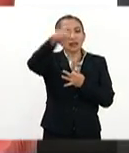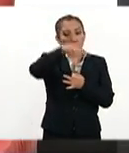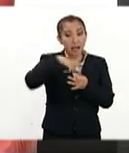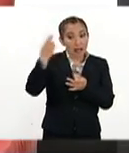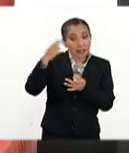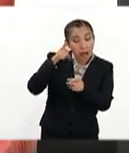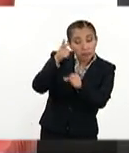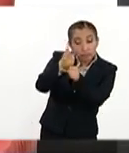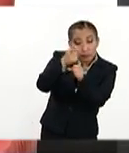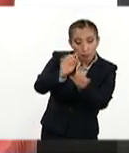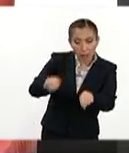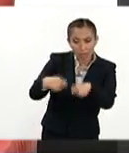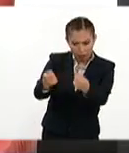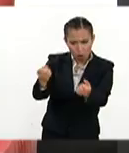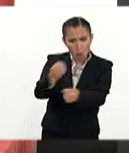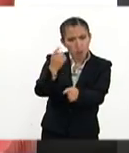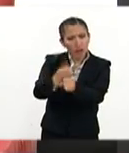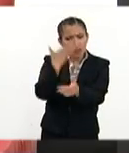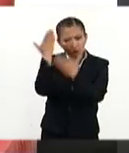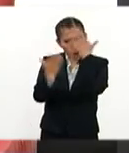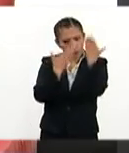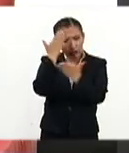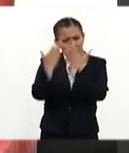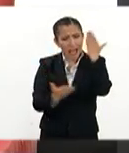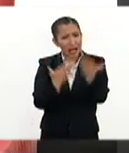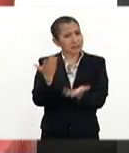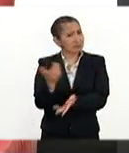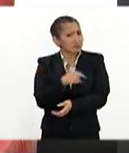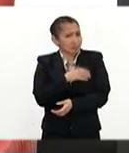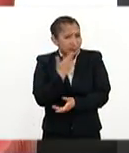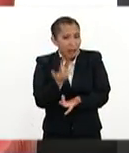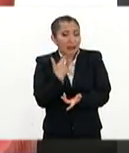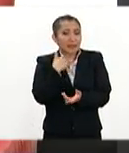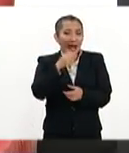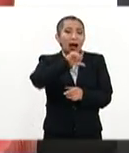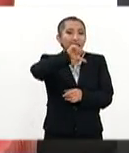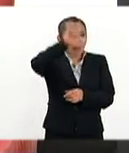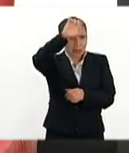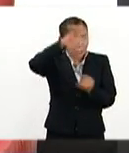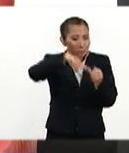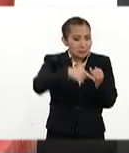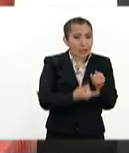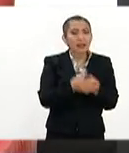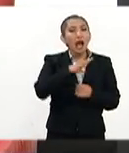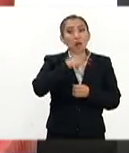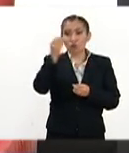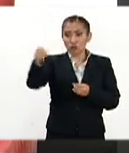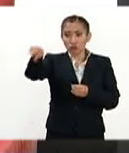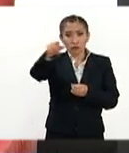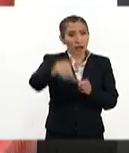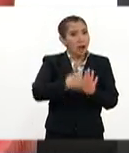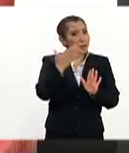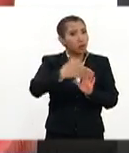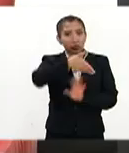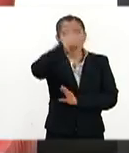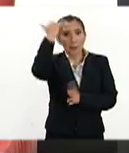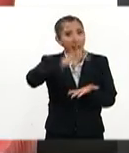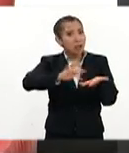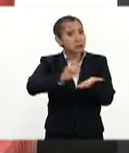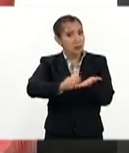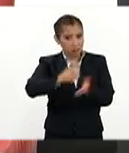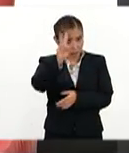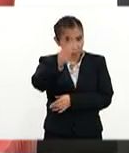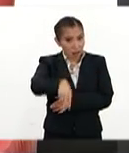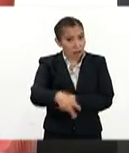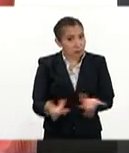necesidad, para darles esta oportunidad de que terminen sus niveles de estudio. Esto es desde alfabetización. Hay muchos albañiles que no saben leer y escribir, ¿pueden